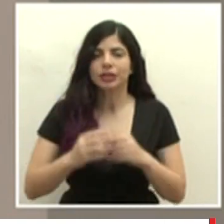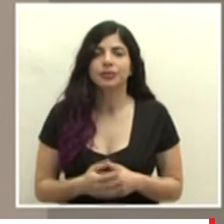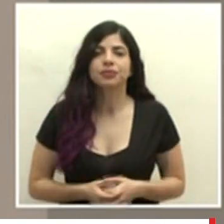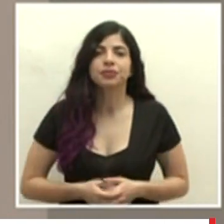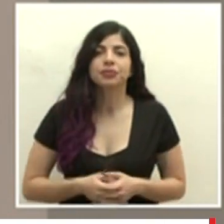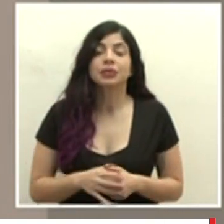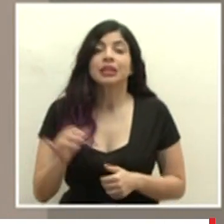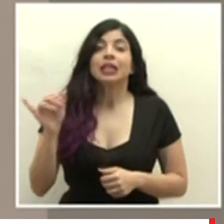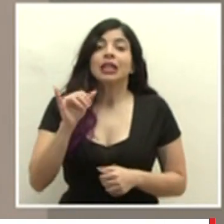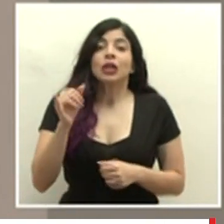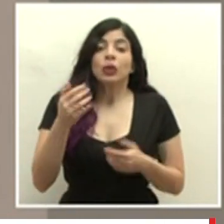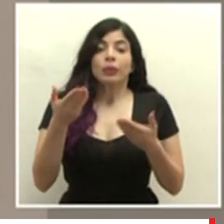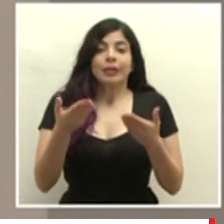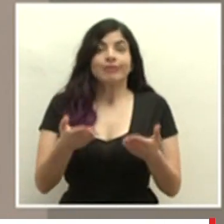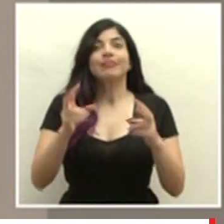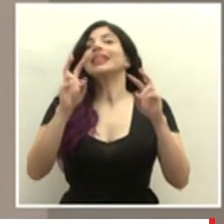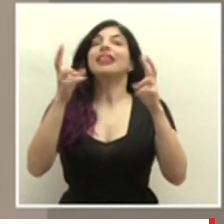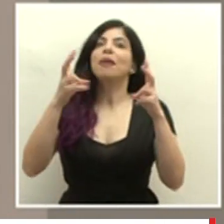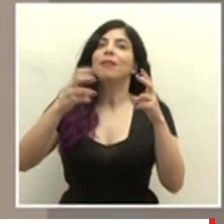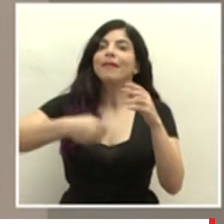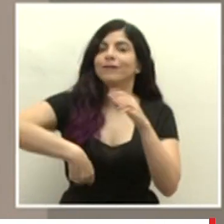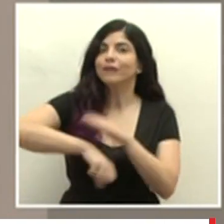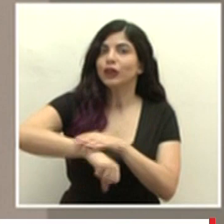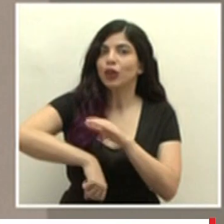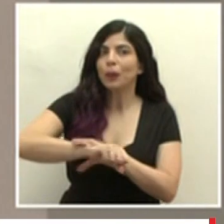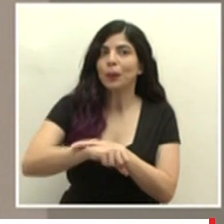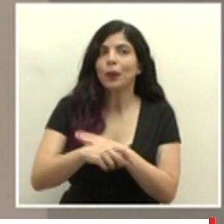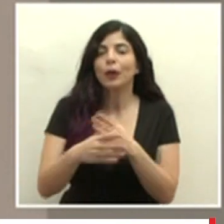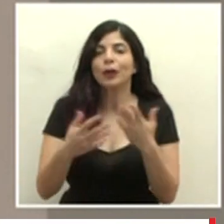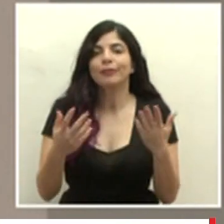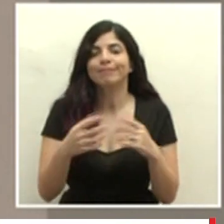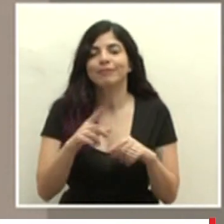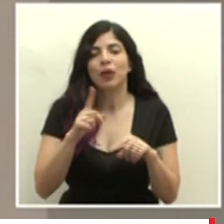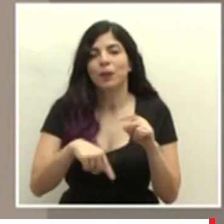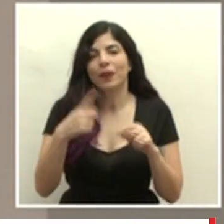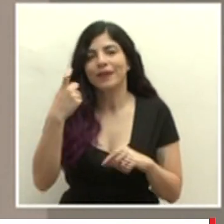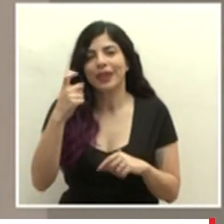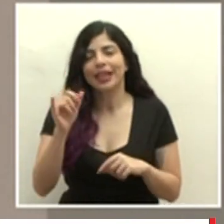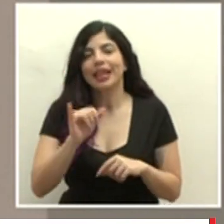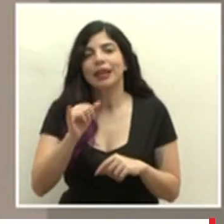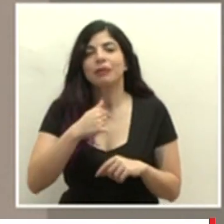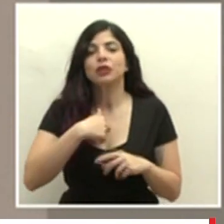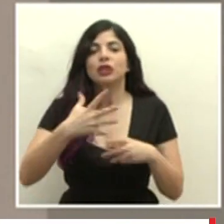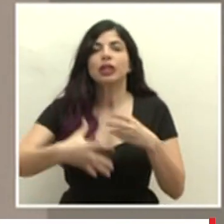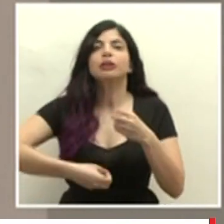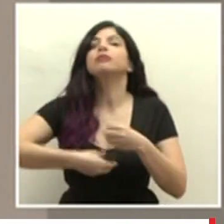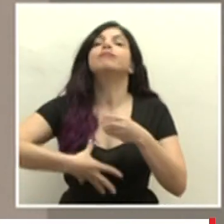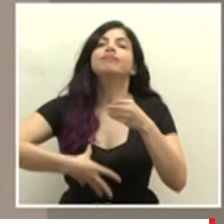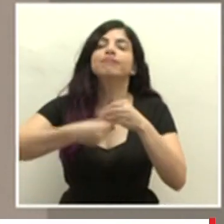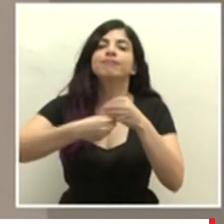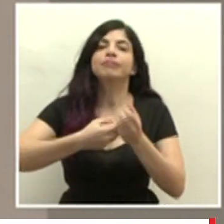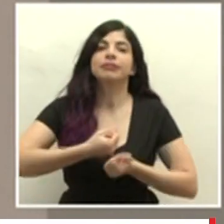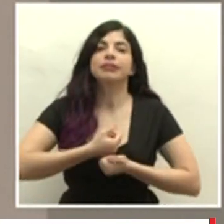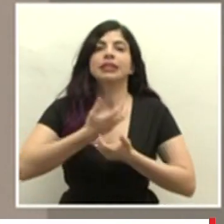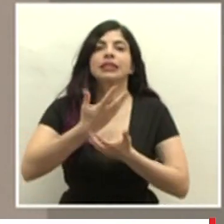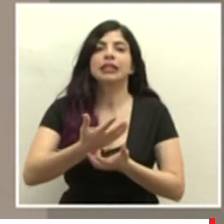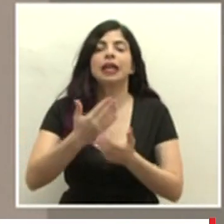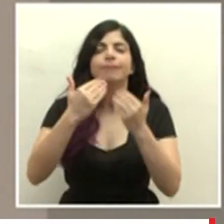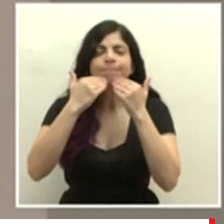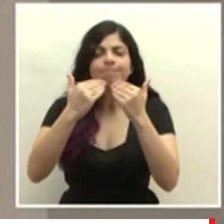Y como acá el tema futbolístico de alguna forma no puede faltar, yo también quiero externar